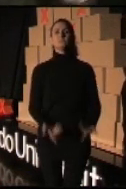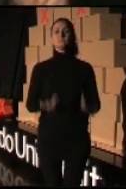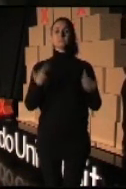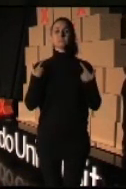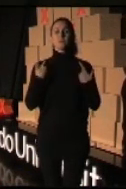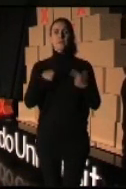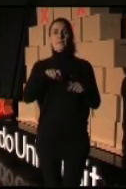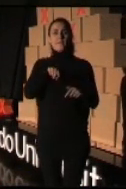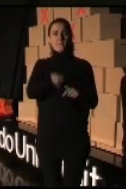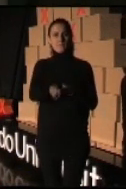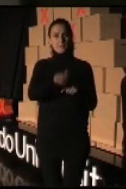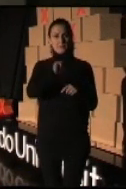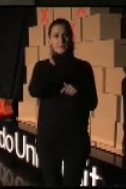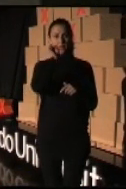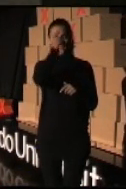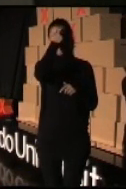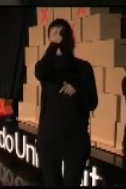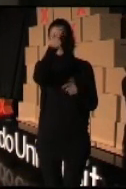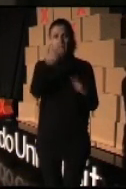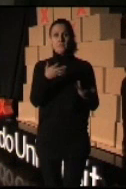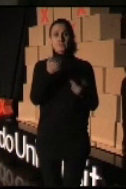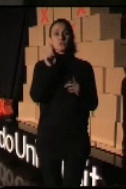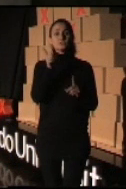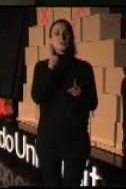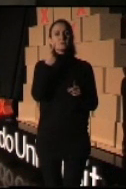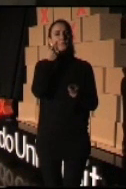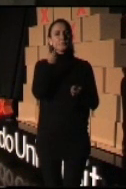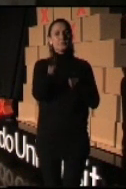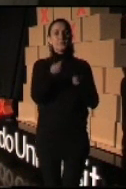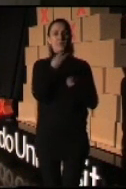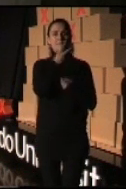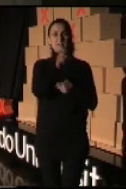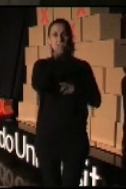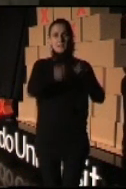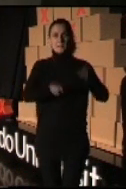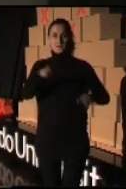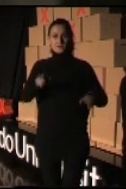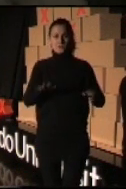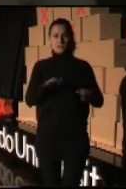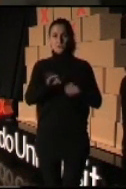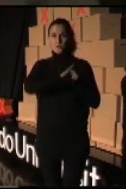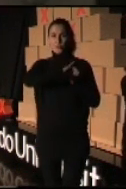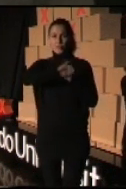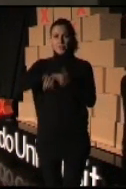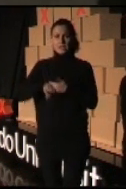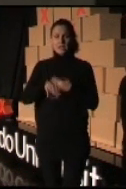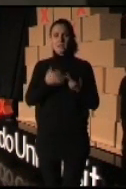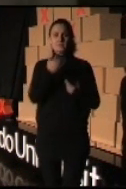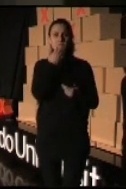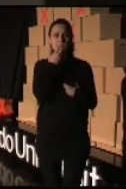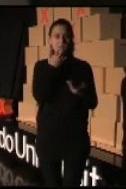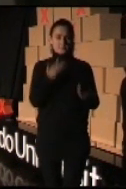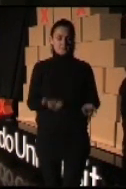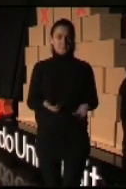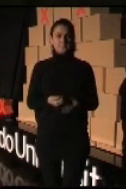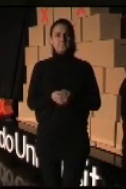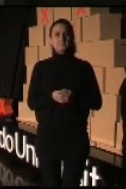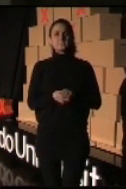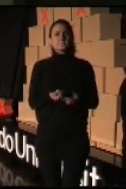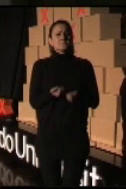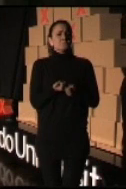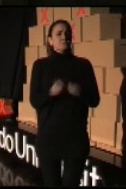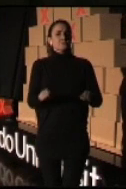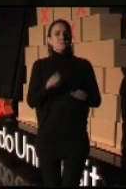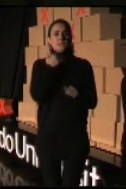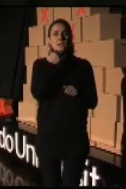determinada enfermedad. Si solamente podemos vigilar a las 20 personas que tenemos más cerca, por ejemplo, es muy